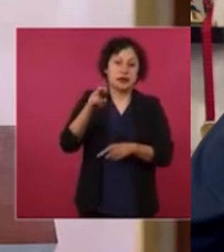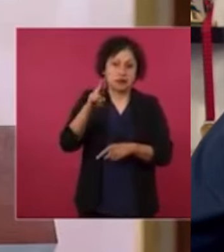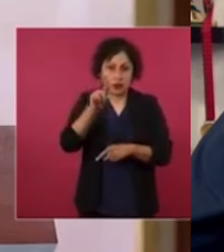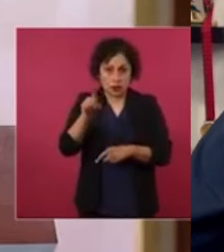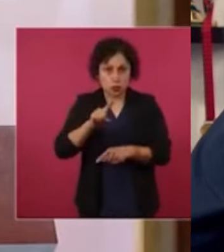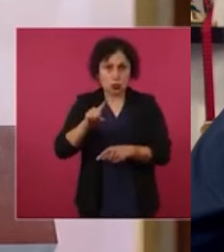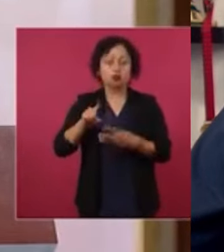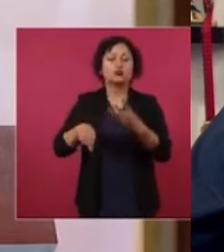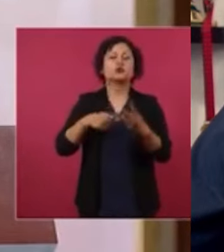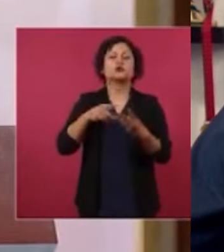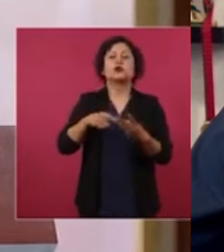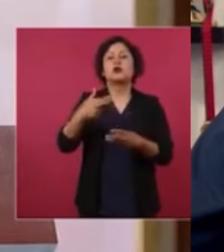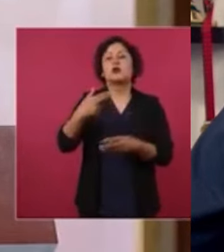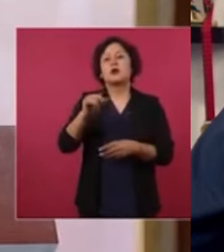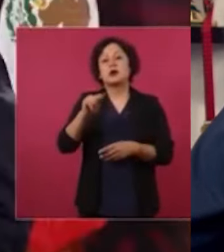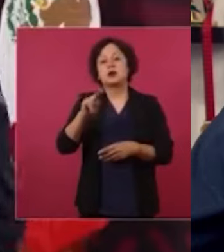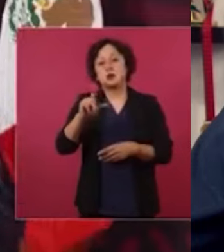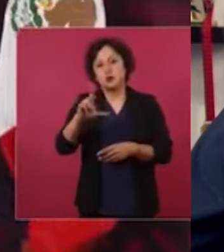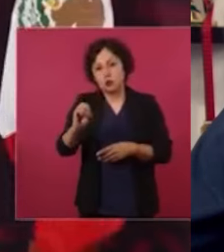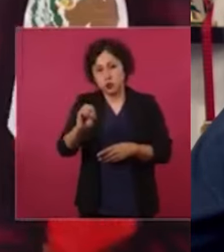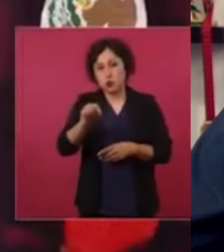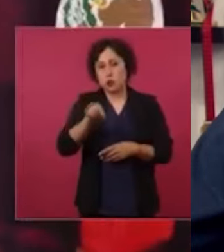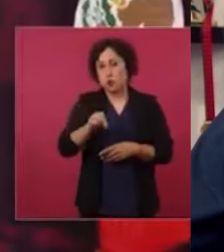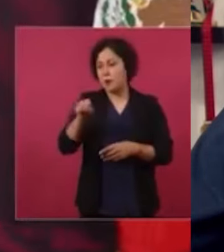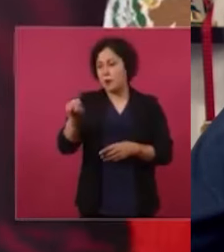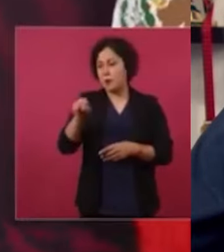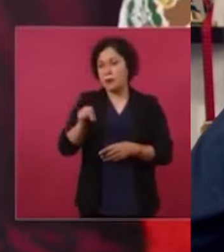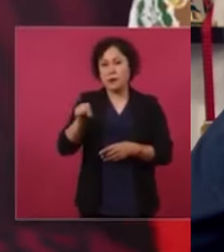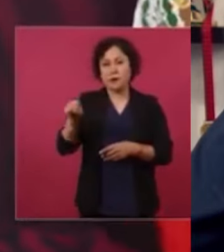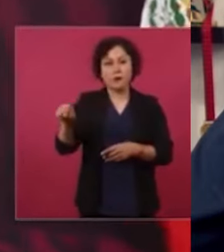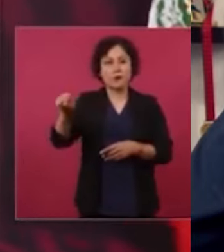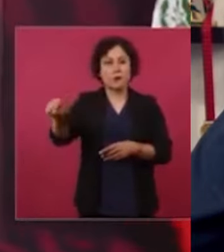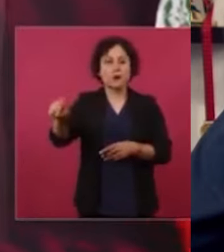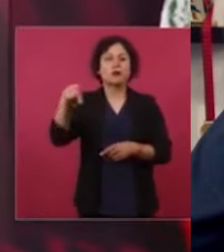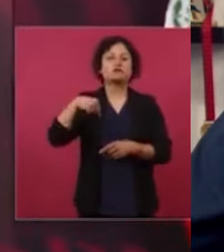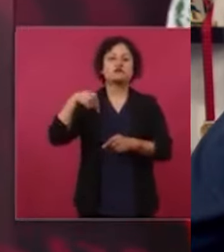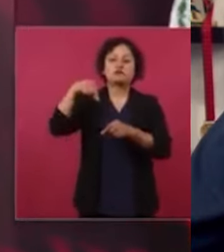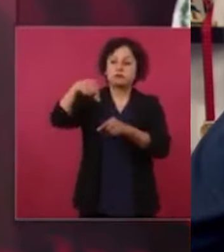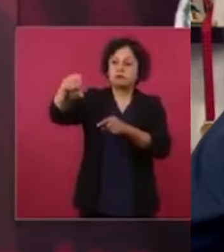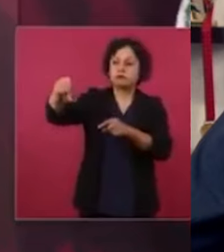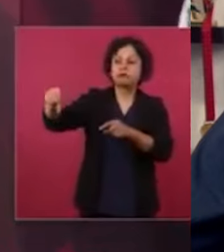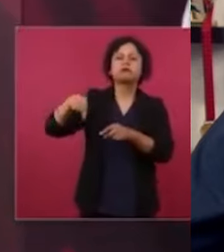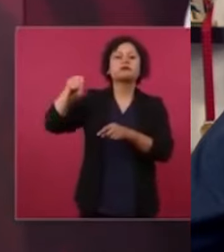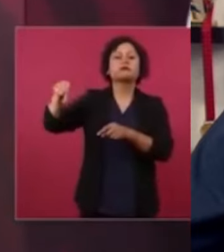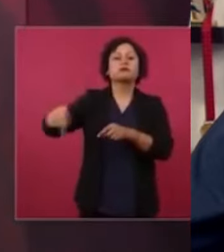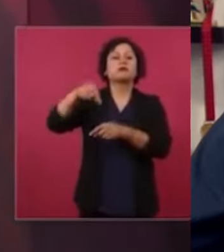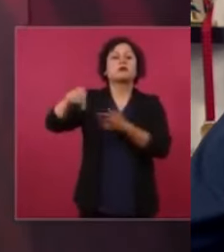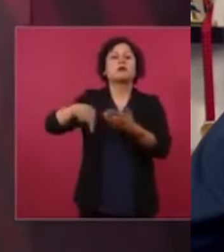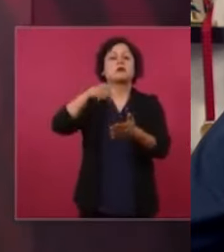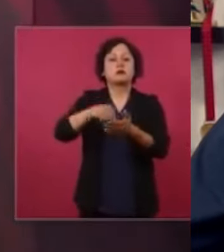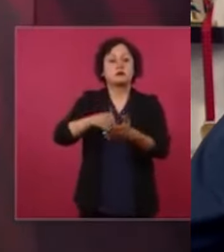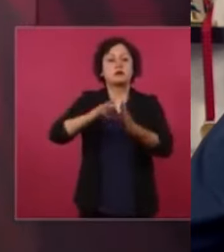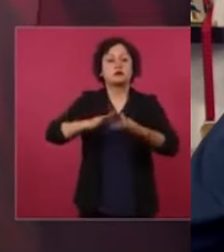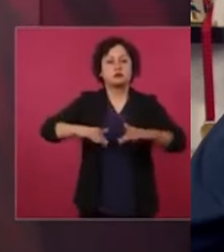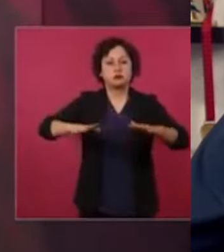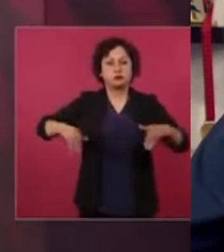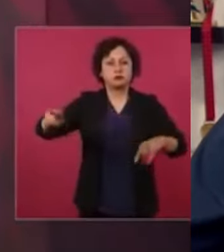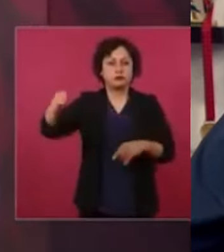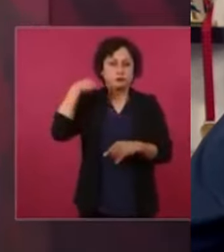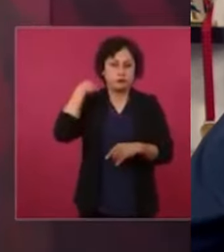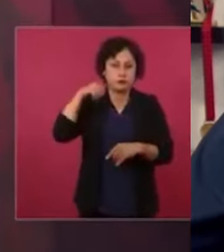Huatulco vamos a a tener actos en la costa de Oaxaca